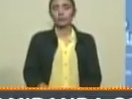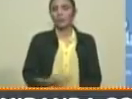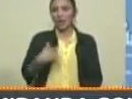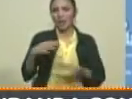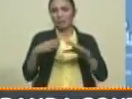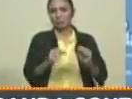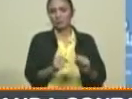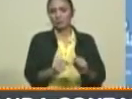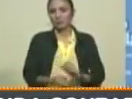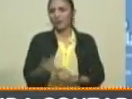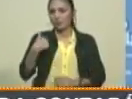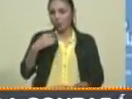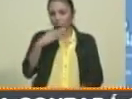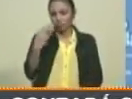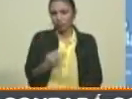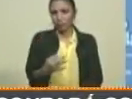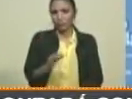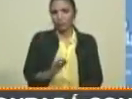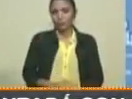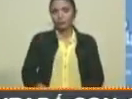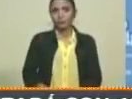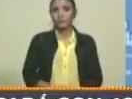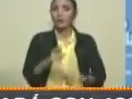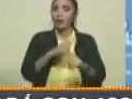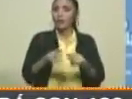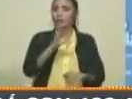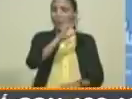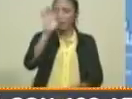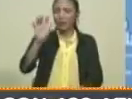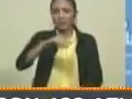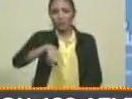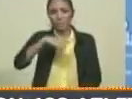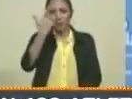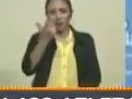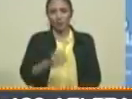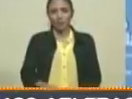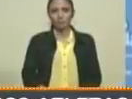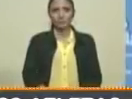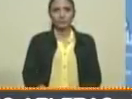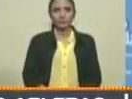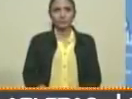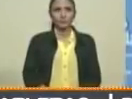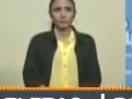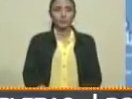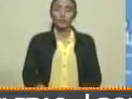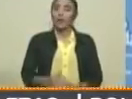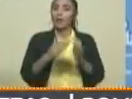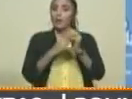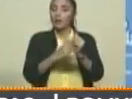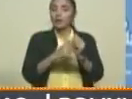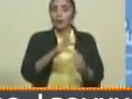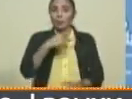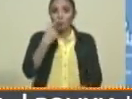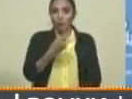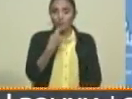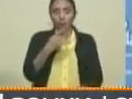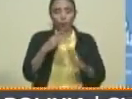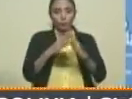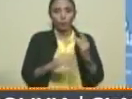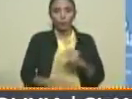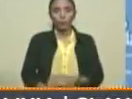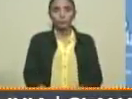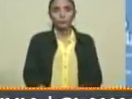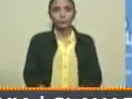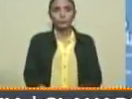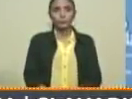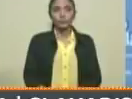intervencionista. Estoy seguro que pueblos del mundo entero están avergonzados, intelectuales, líderes políticos. Y yo espero